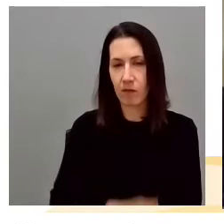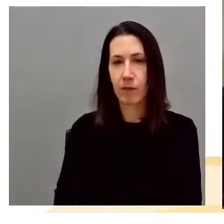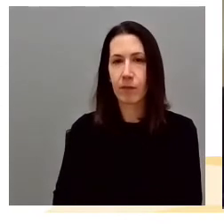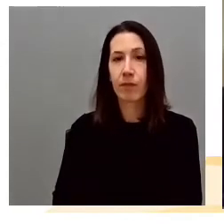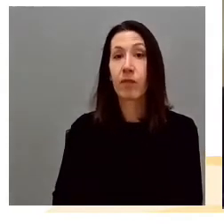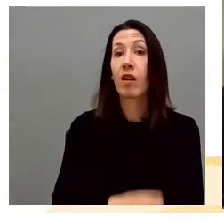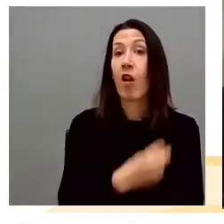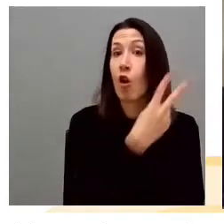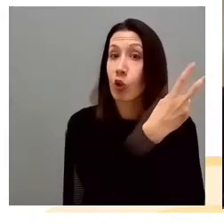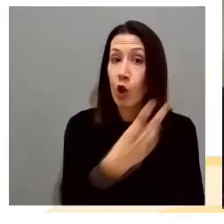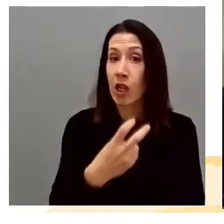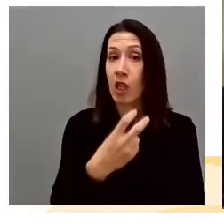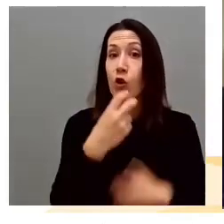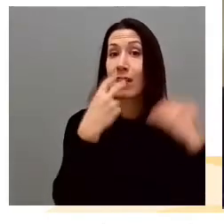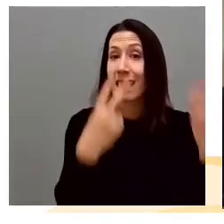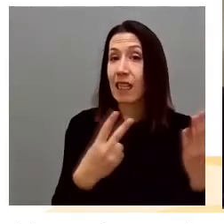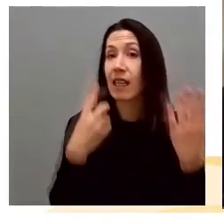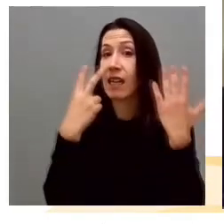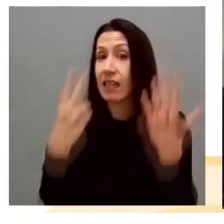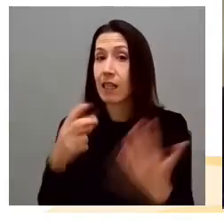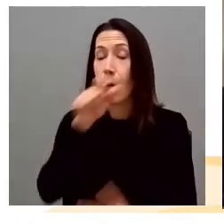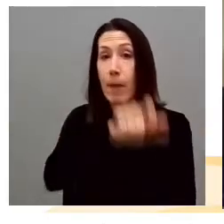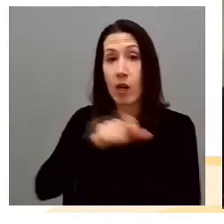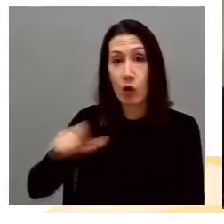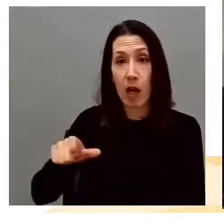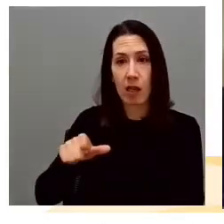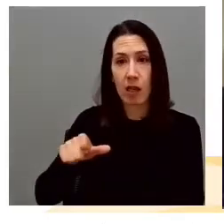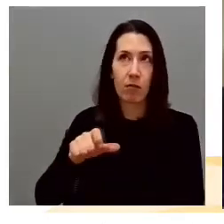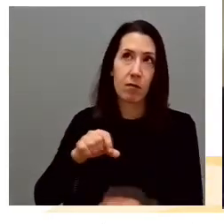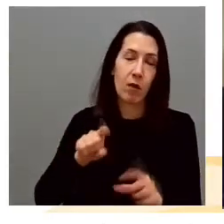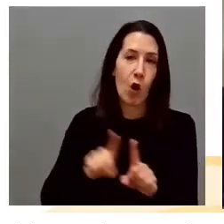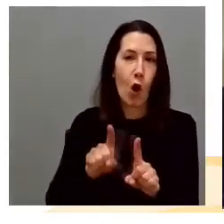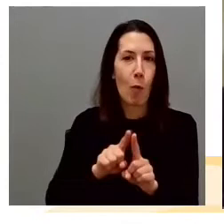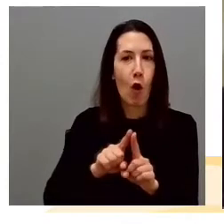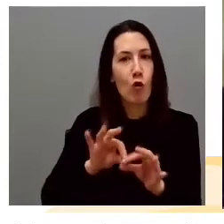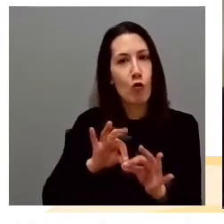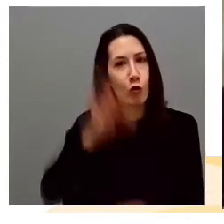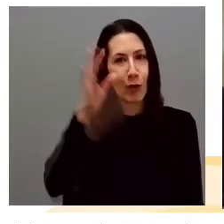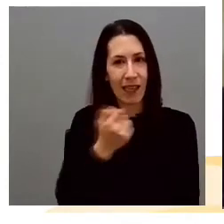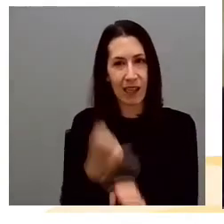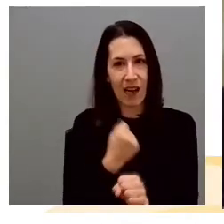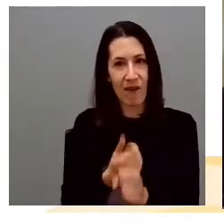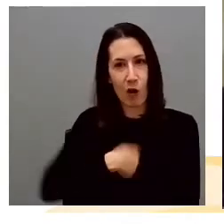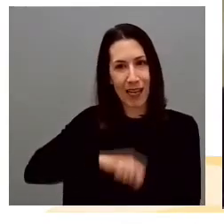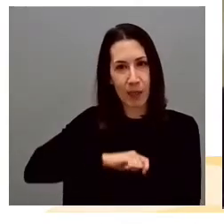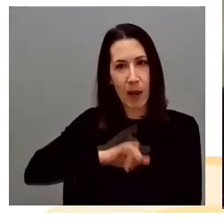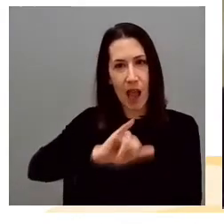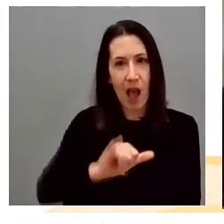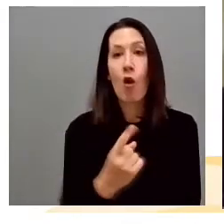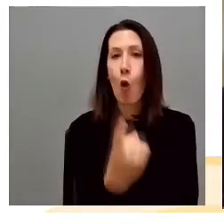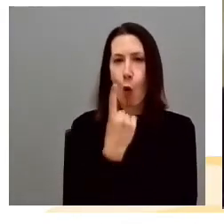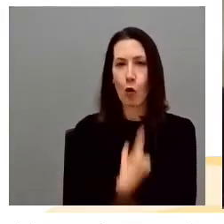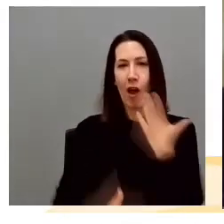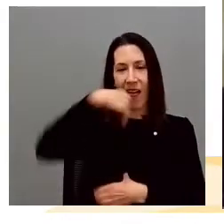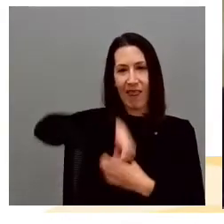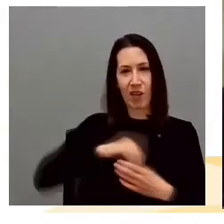cada 277 personas que tiene la suerte de trabajar en España lo hace con nosotros,